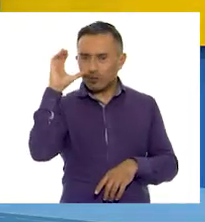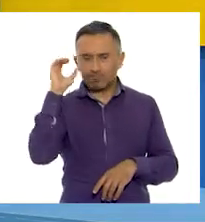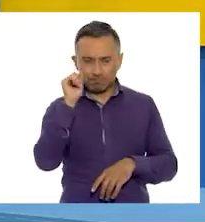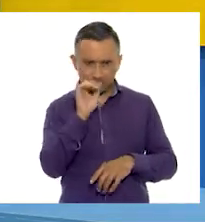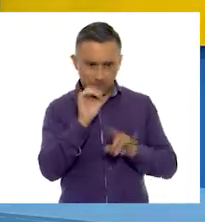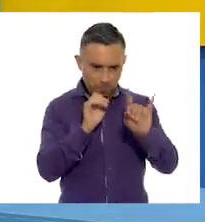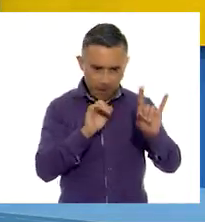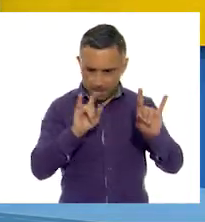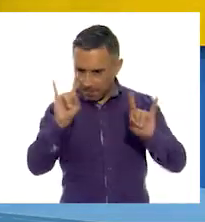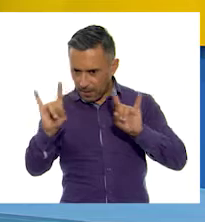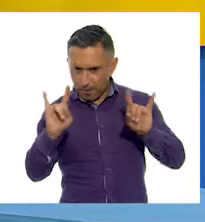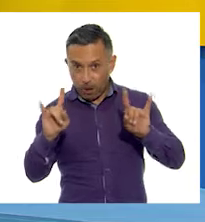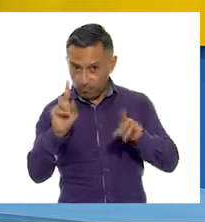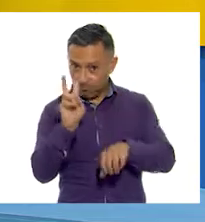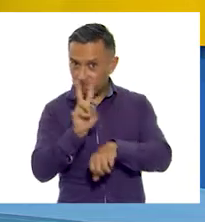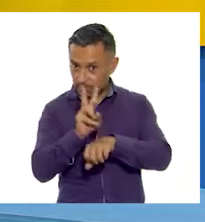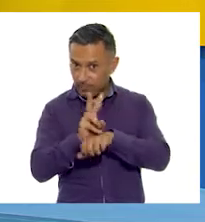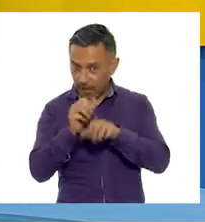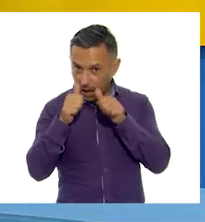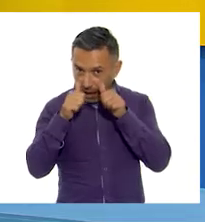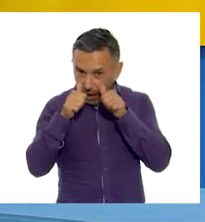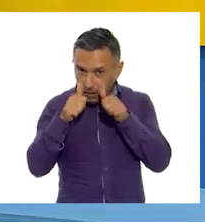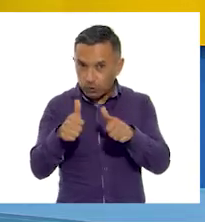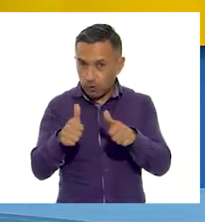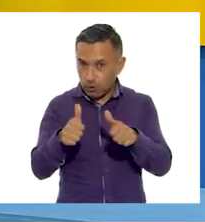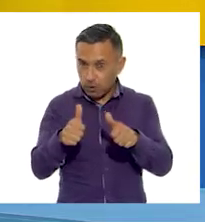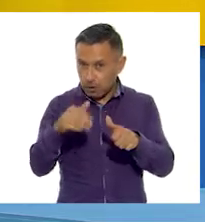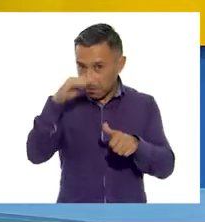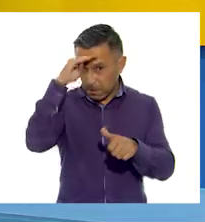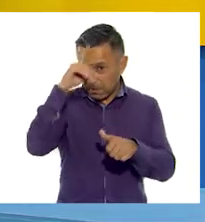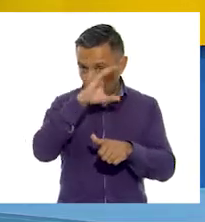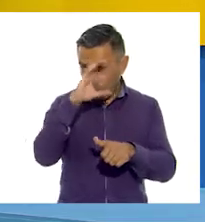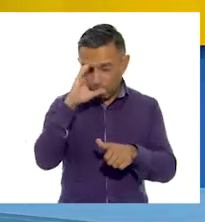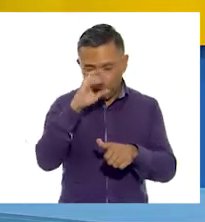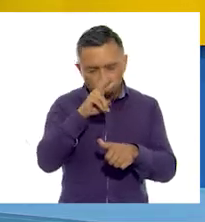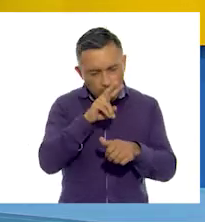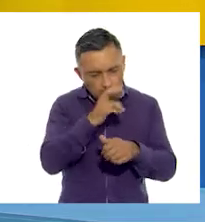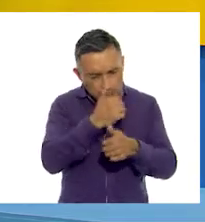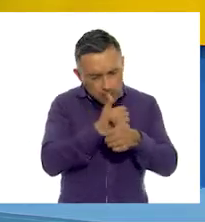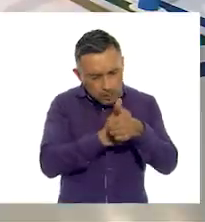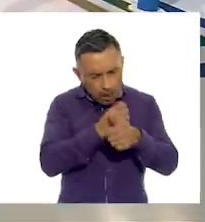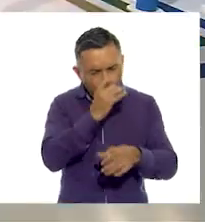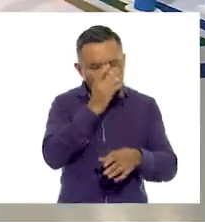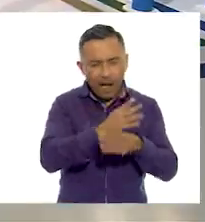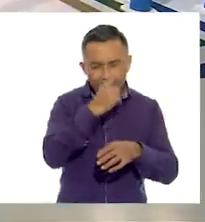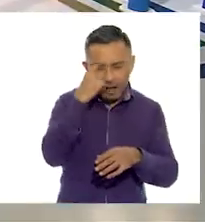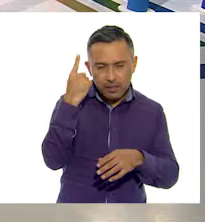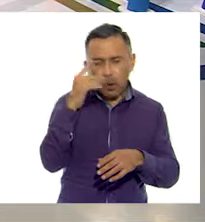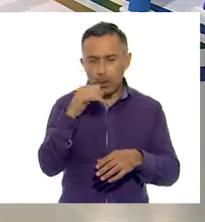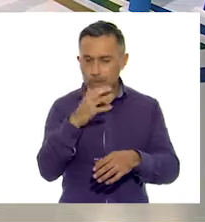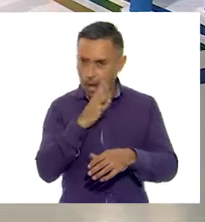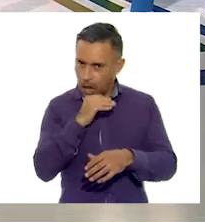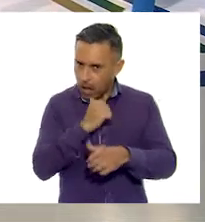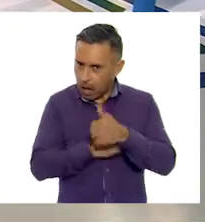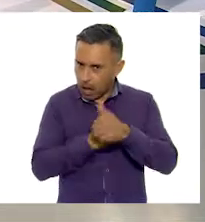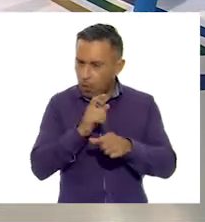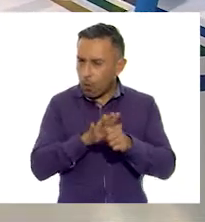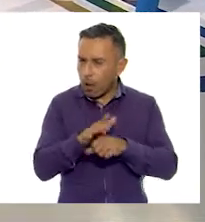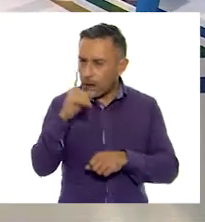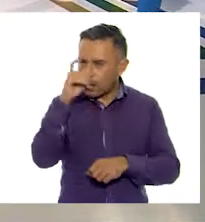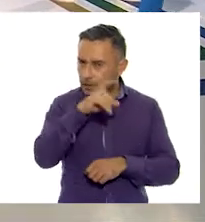Pongan atención en ellas. ¿Les resultan difíciles o fáciles de comprender? Bien listos con ello. También lean los pies